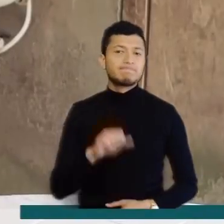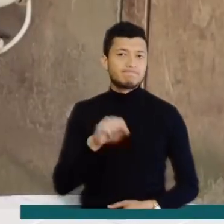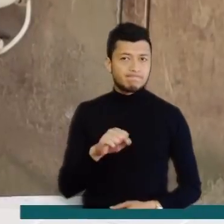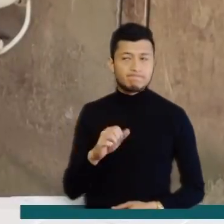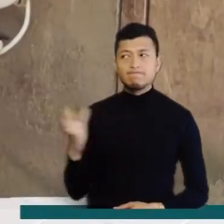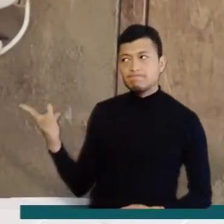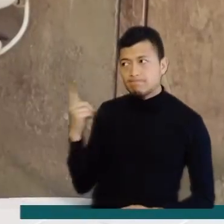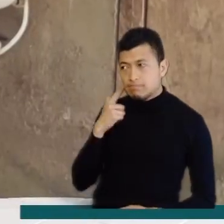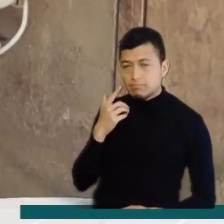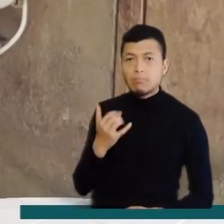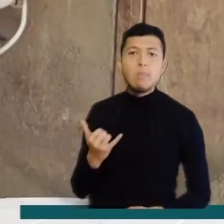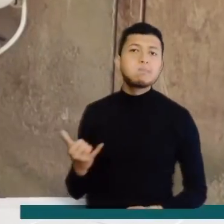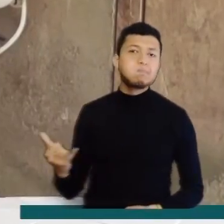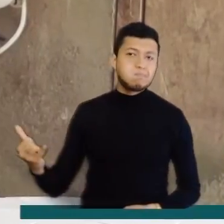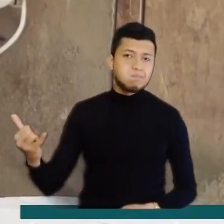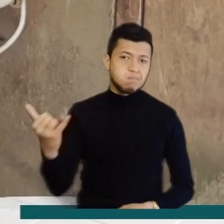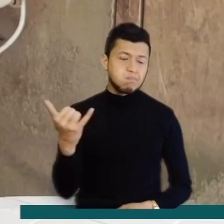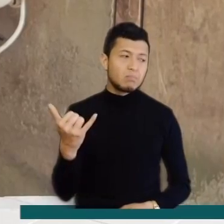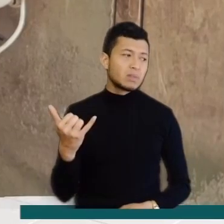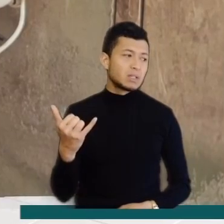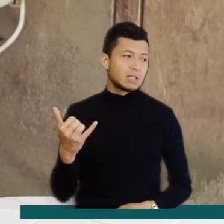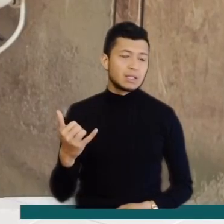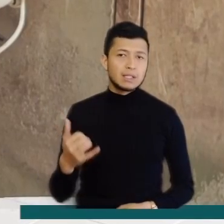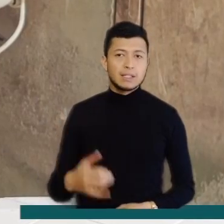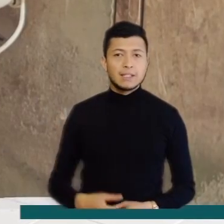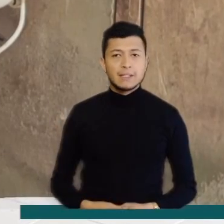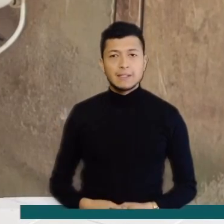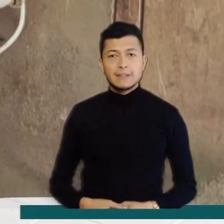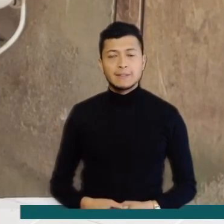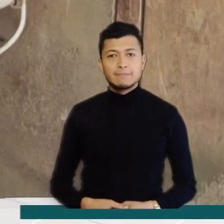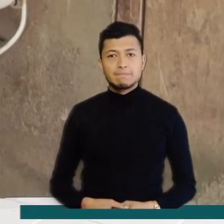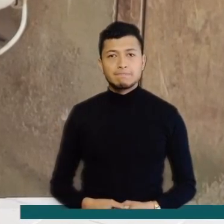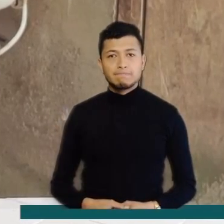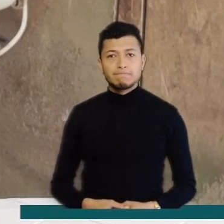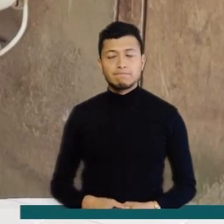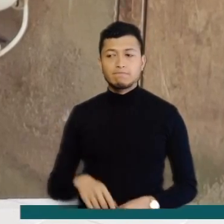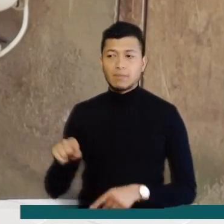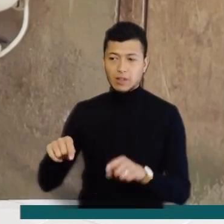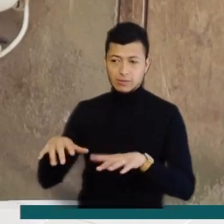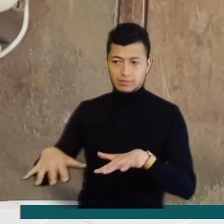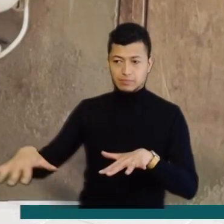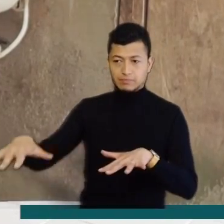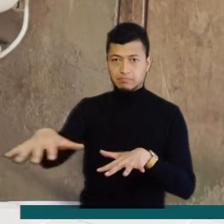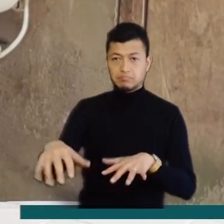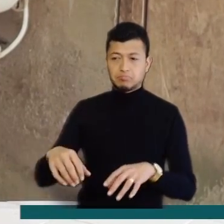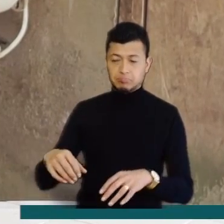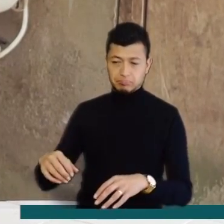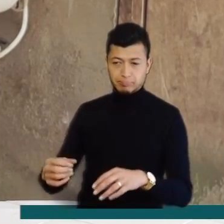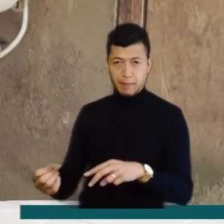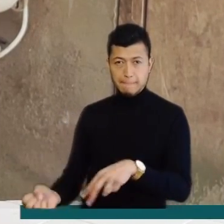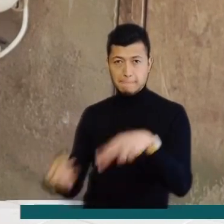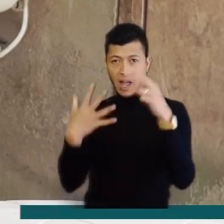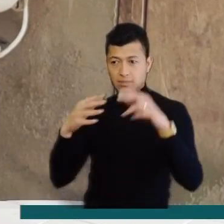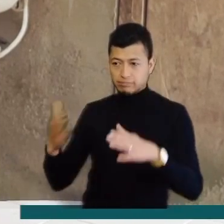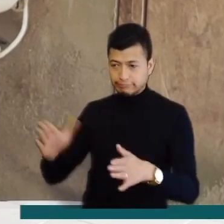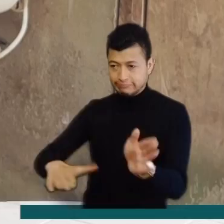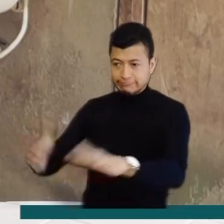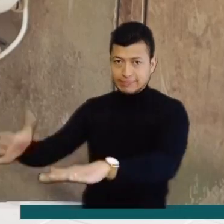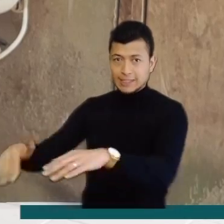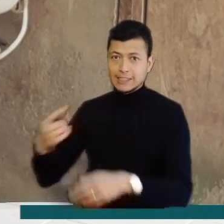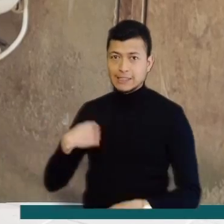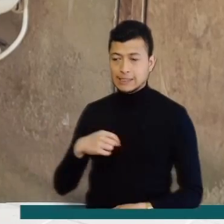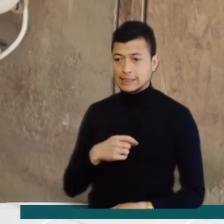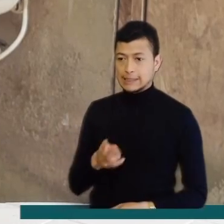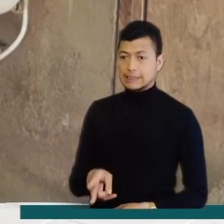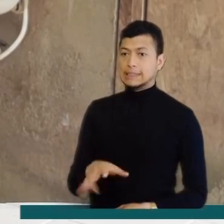he escuchado por acá que hay sitios como minados, pues uno trata como